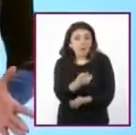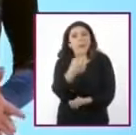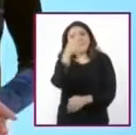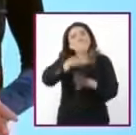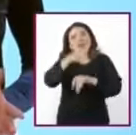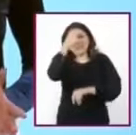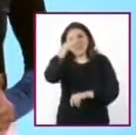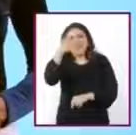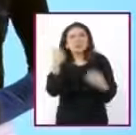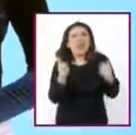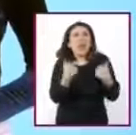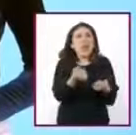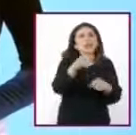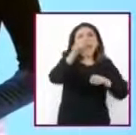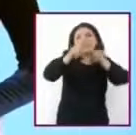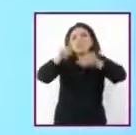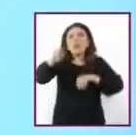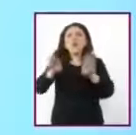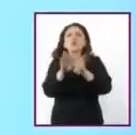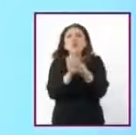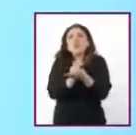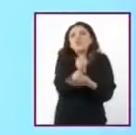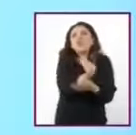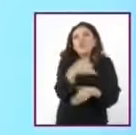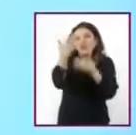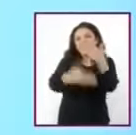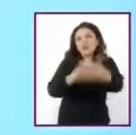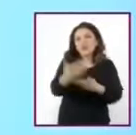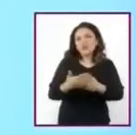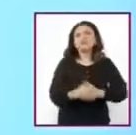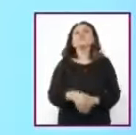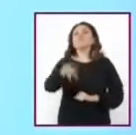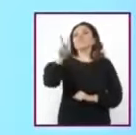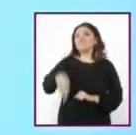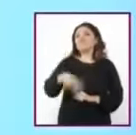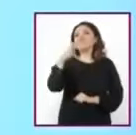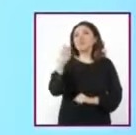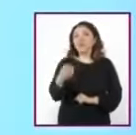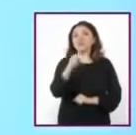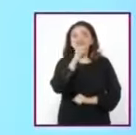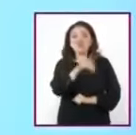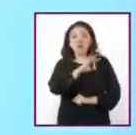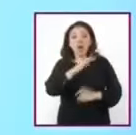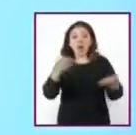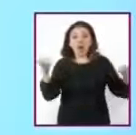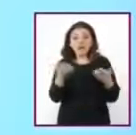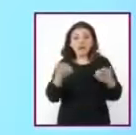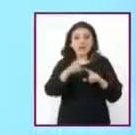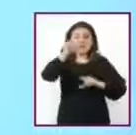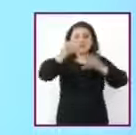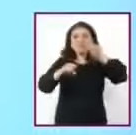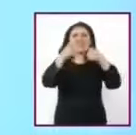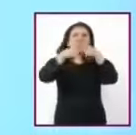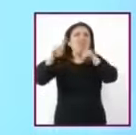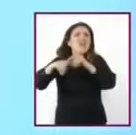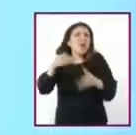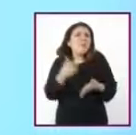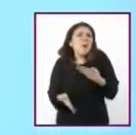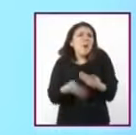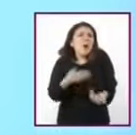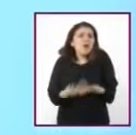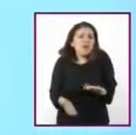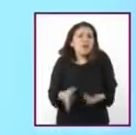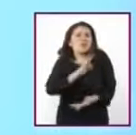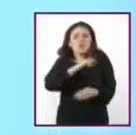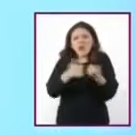su interpretación y la toma de decisiones. Exactamente. Además pueden hacer gráficas de diferentes estilos.